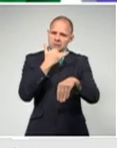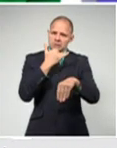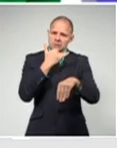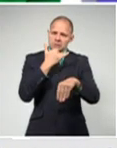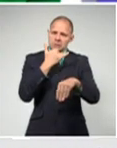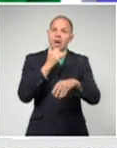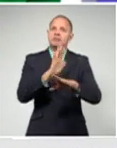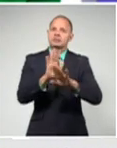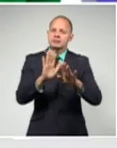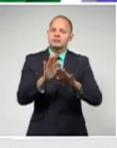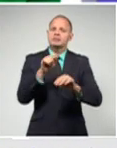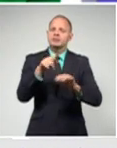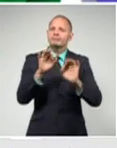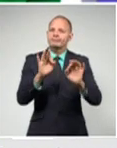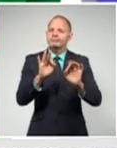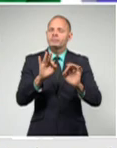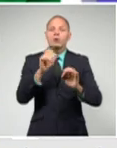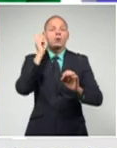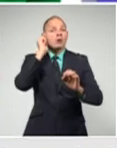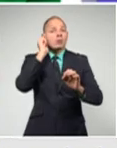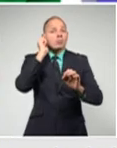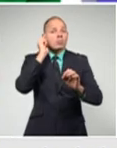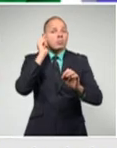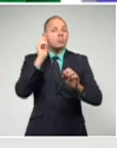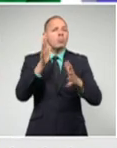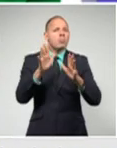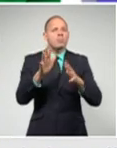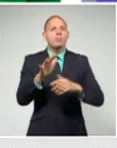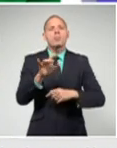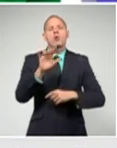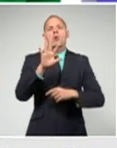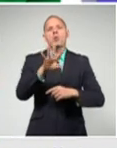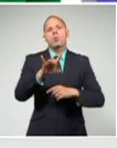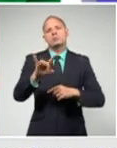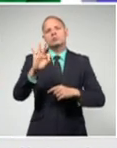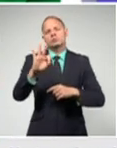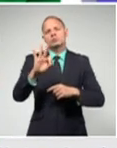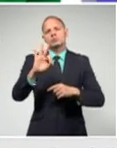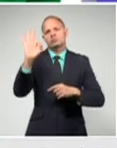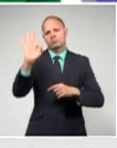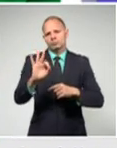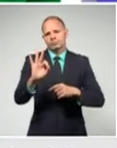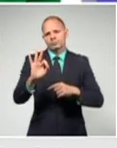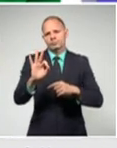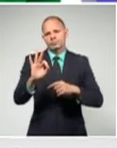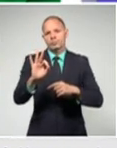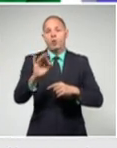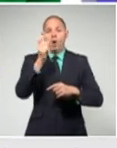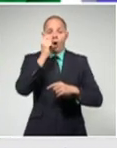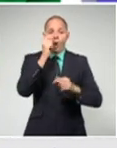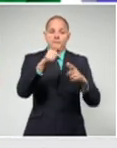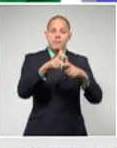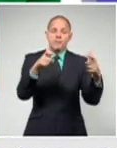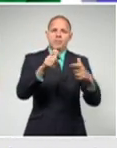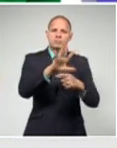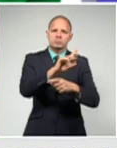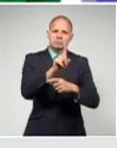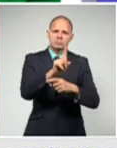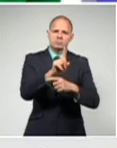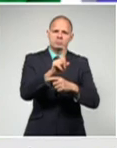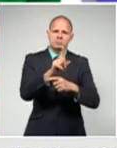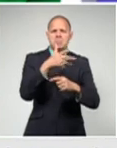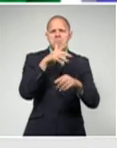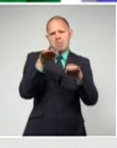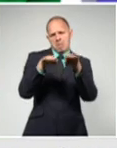el 48,7% y el masculino con el 51,3%, discretamente